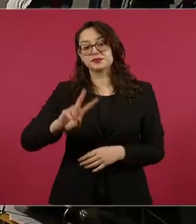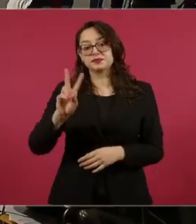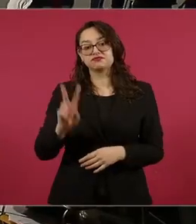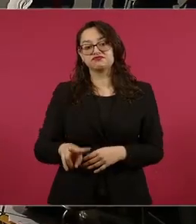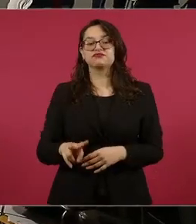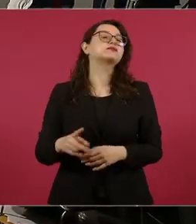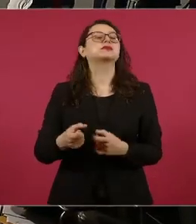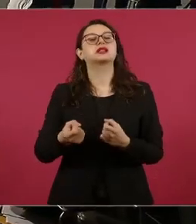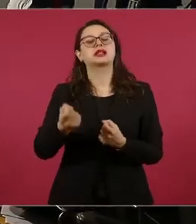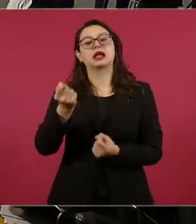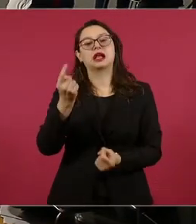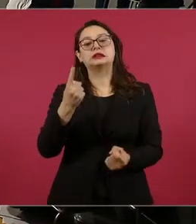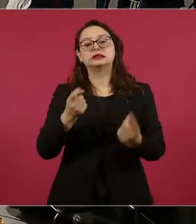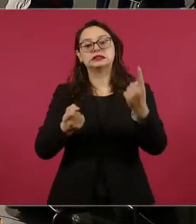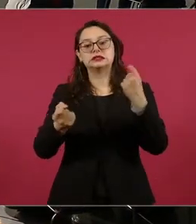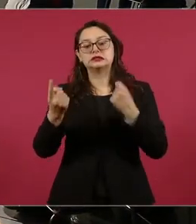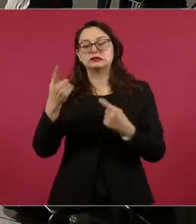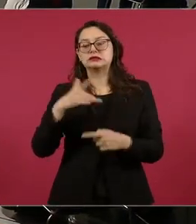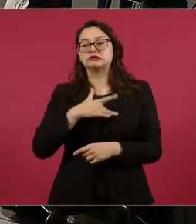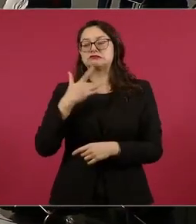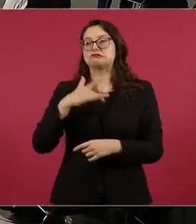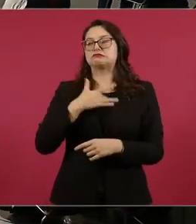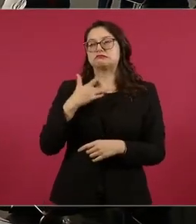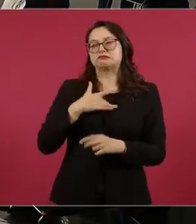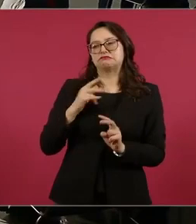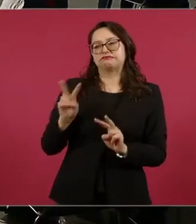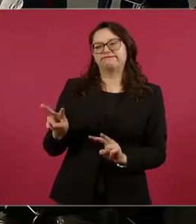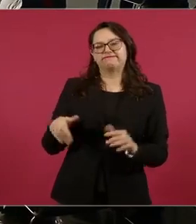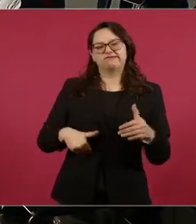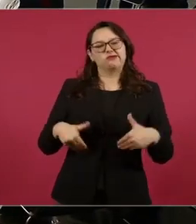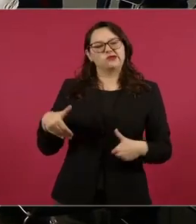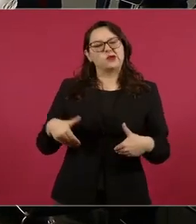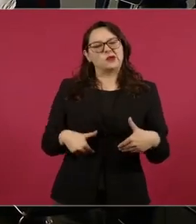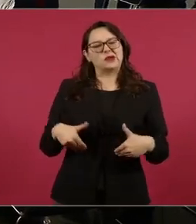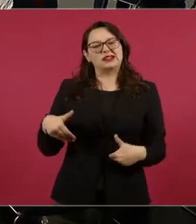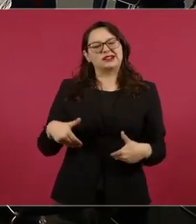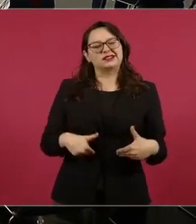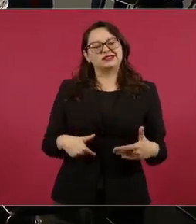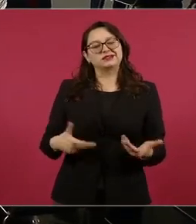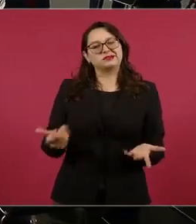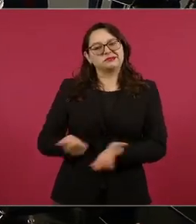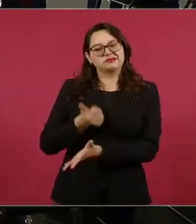molesta pero Don pepit turriaga un gran